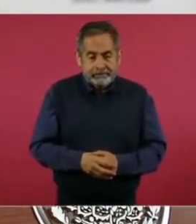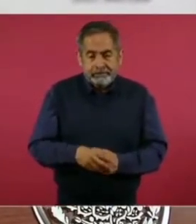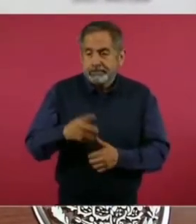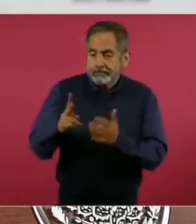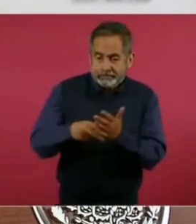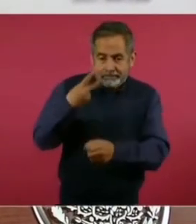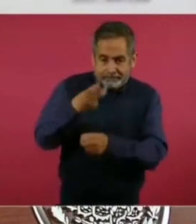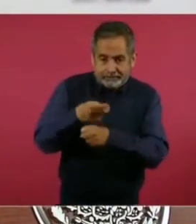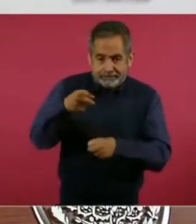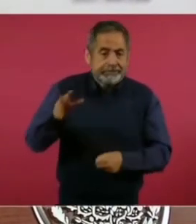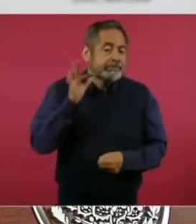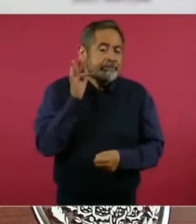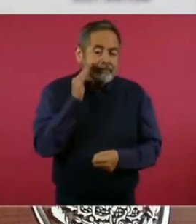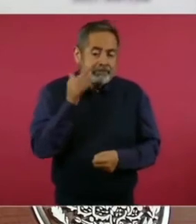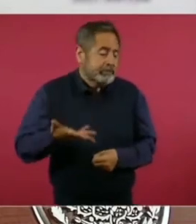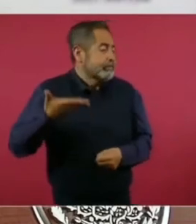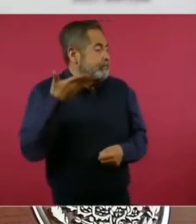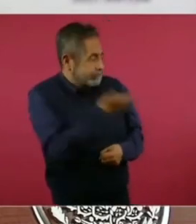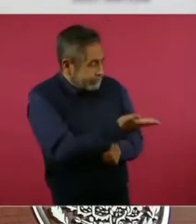magistrados